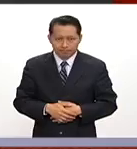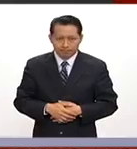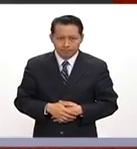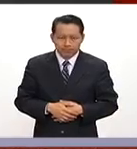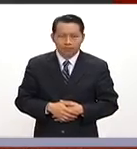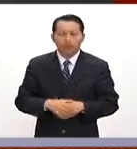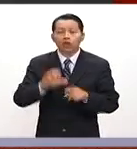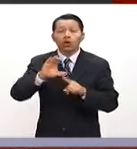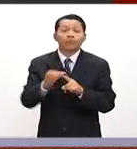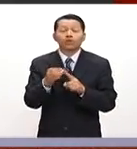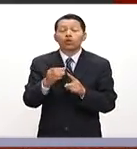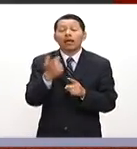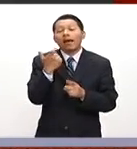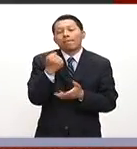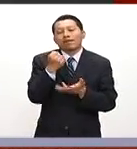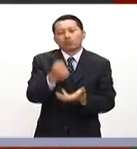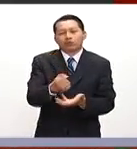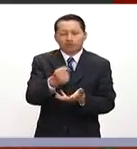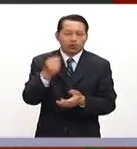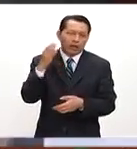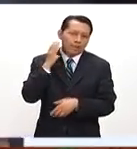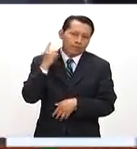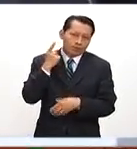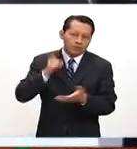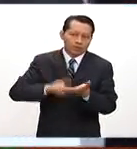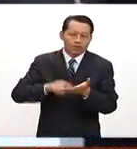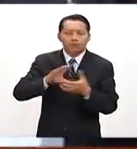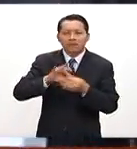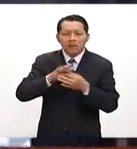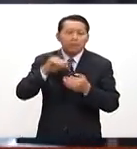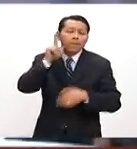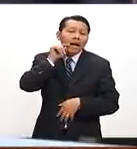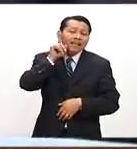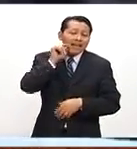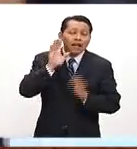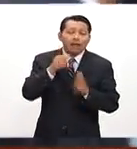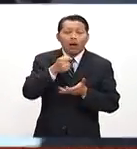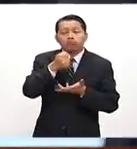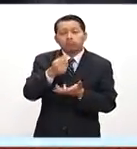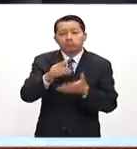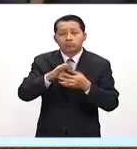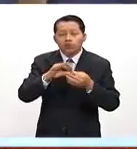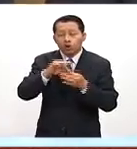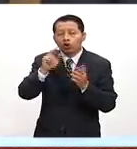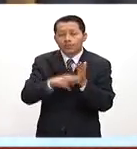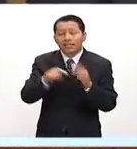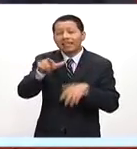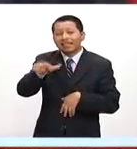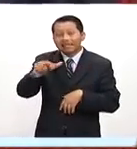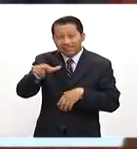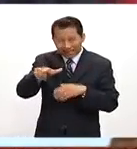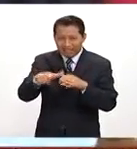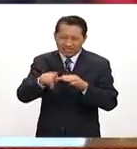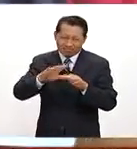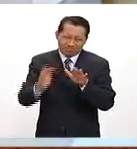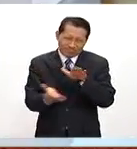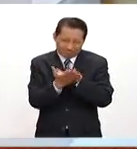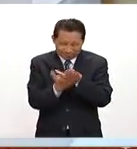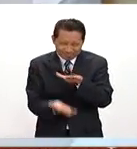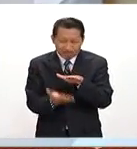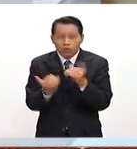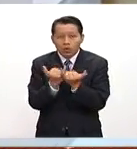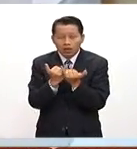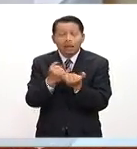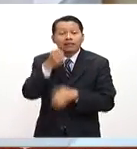La Comisión de Presupuesto de la Cámara de Diputados informó que mañana va a llegar el paquete económico 2017 allá a San Lázaro. El